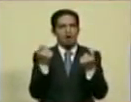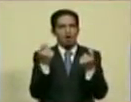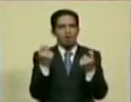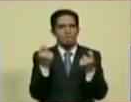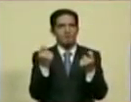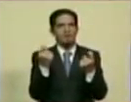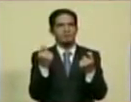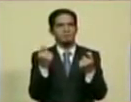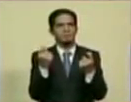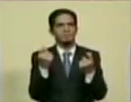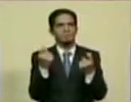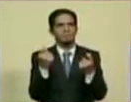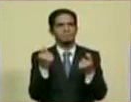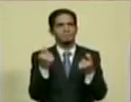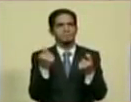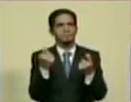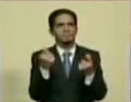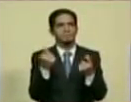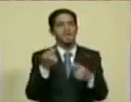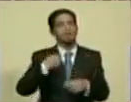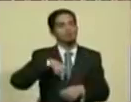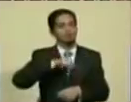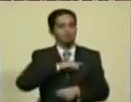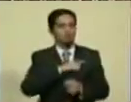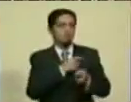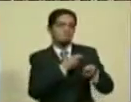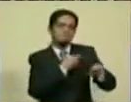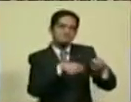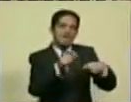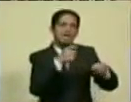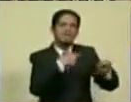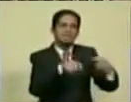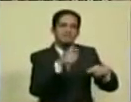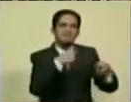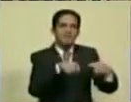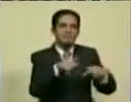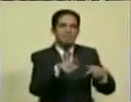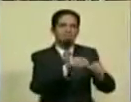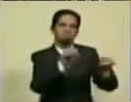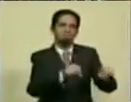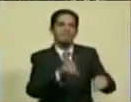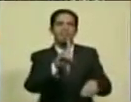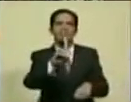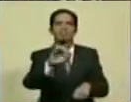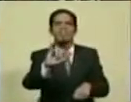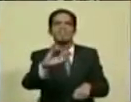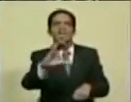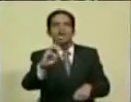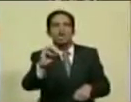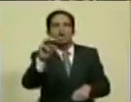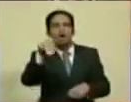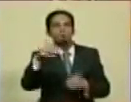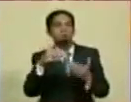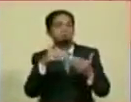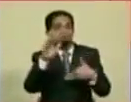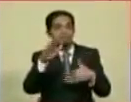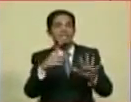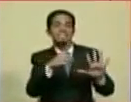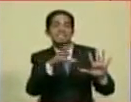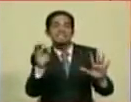hemos subastado a través del sistema DICOM más de 60 millones de